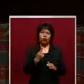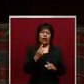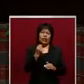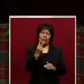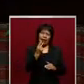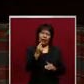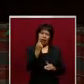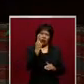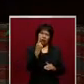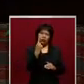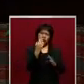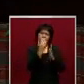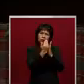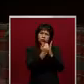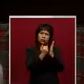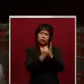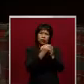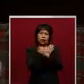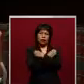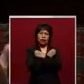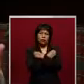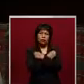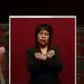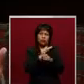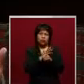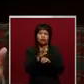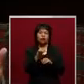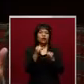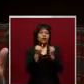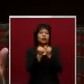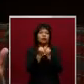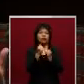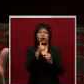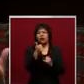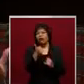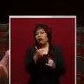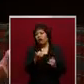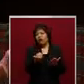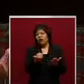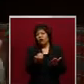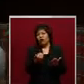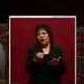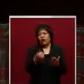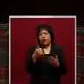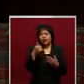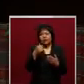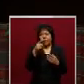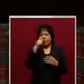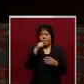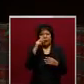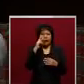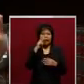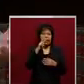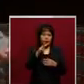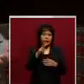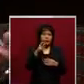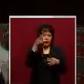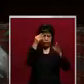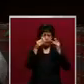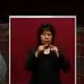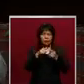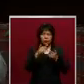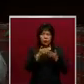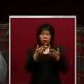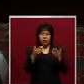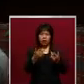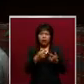exclusivamente para contenidos educativos. Entonces vamos a tener otras herramientas. Más herramientas, pero de pronto este conjunto